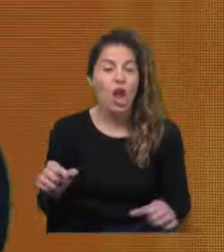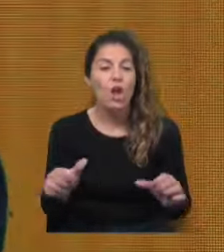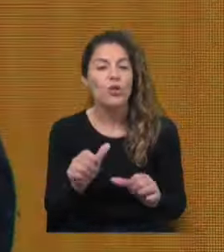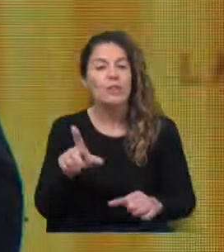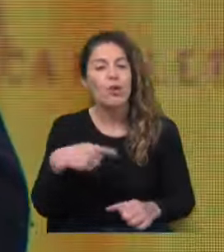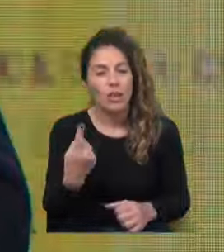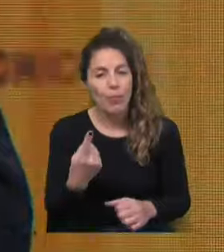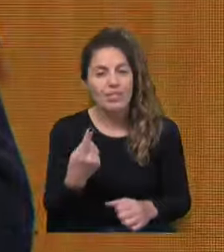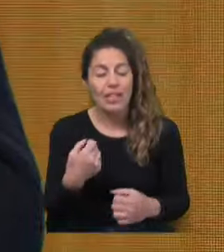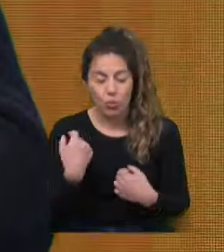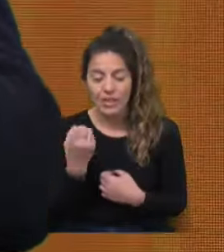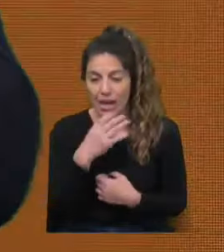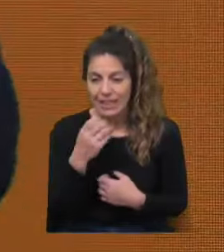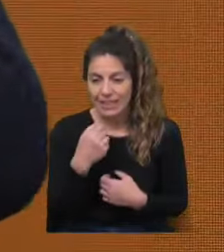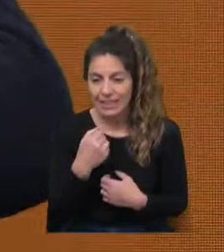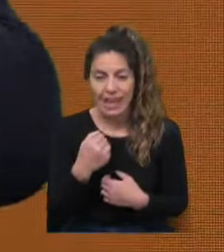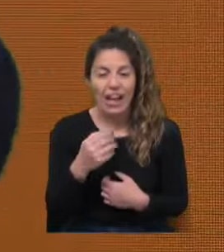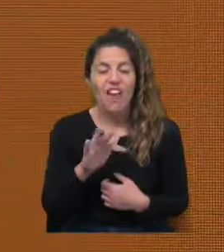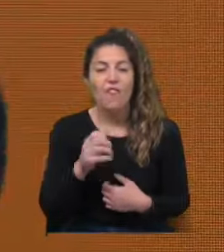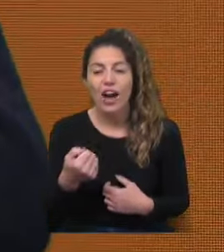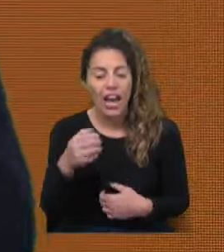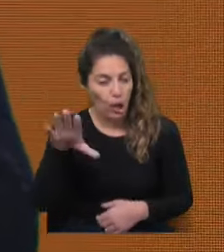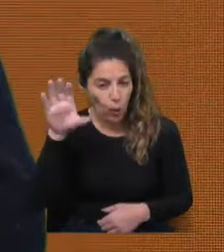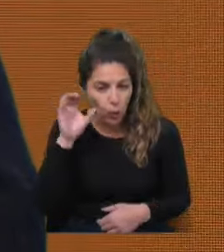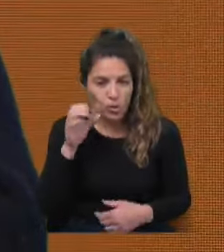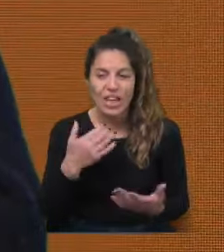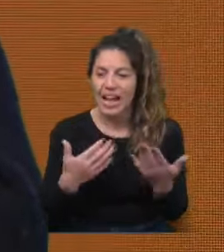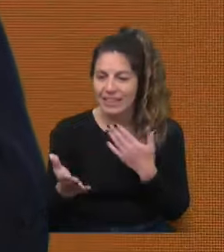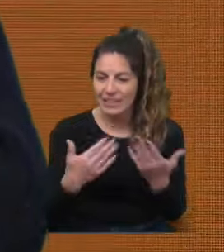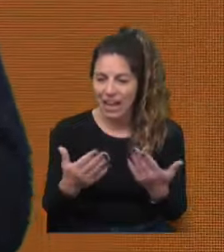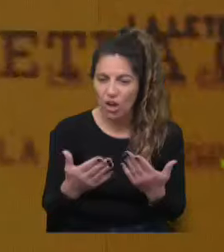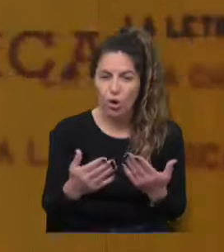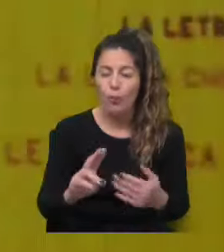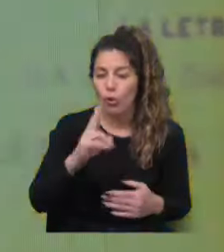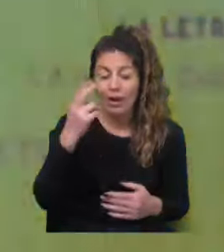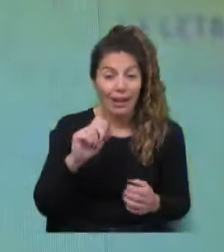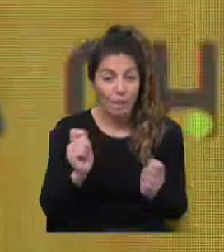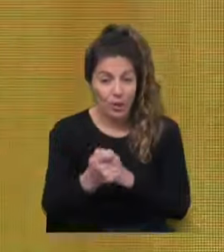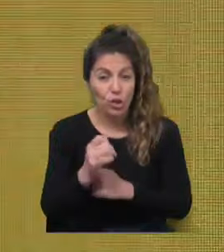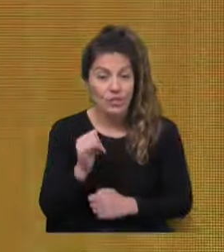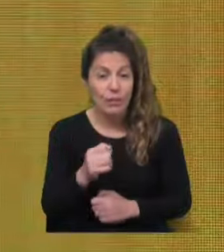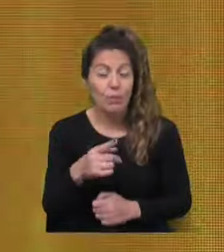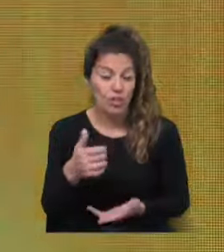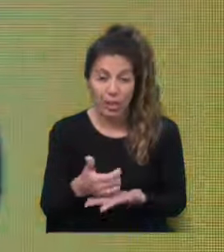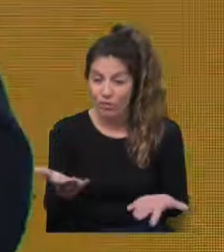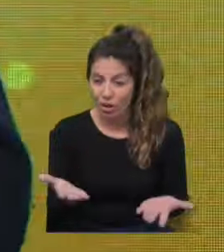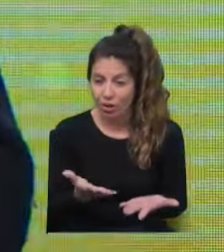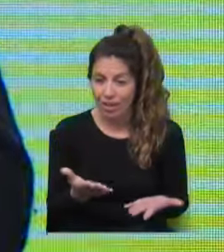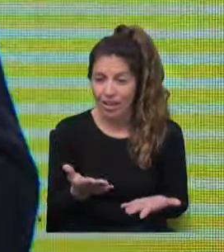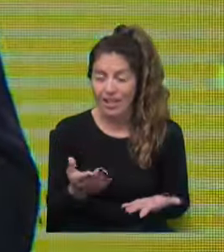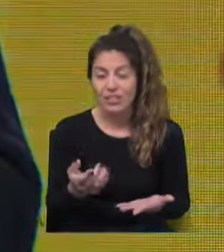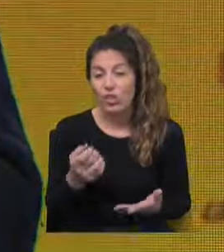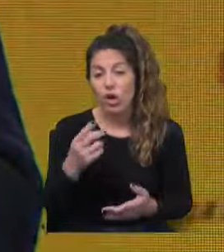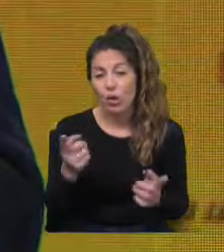después de nuestra autocrítica, el FAT escucha, diálogo por Uruguay. Cambió algo ahí, ¿no? Cambió, y por algo estamos donde estamos. Si no, estaríamos como en